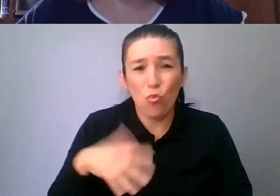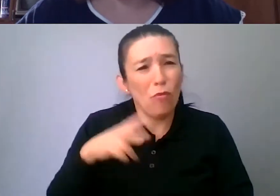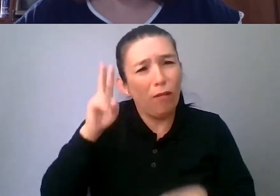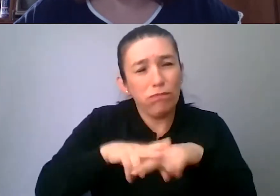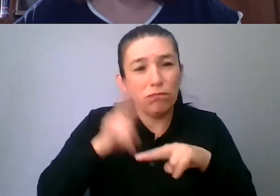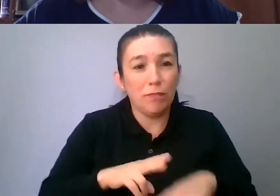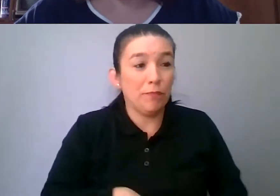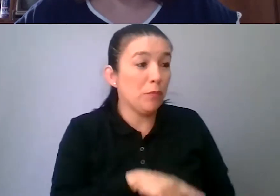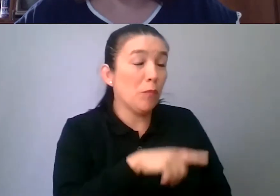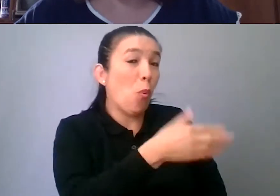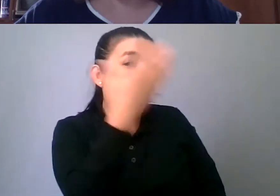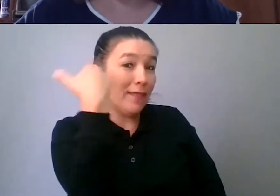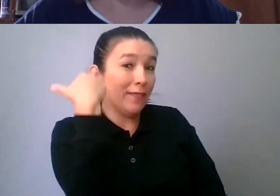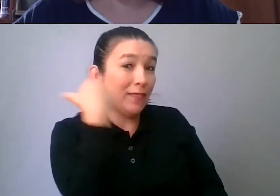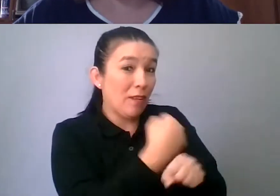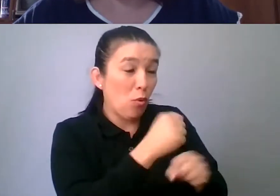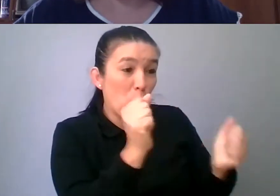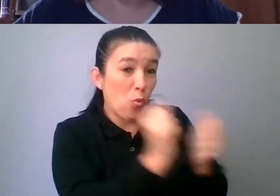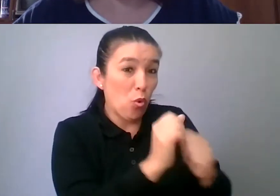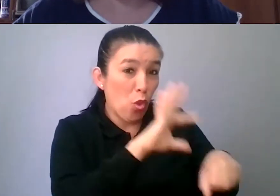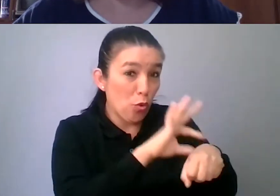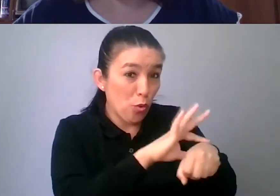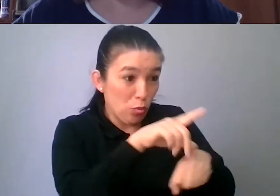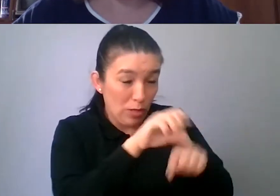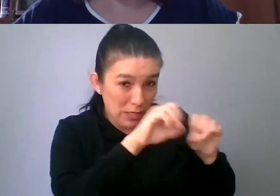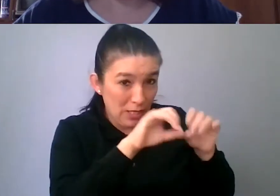¿Tú has trabajado con médicos, Marcela, enseñando estas figuras?